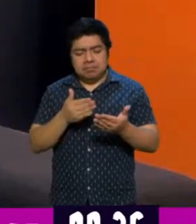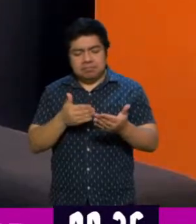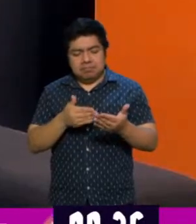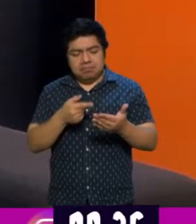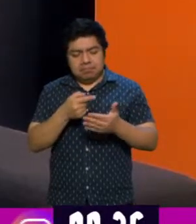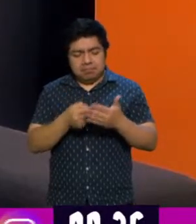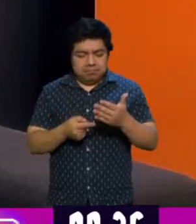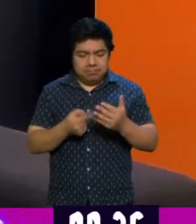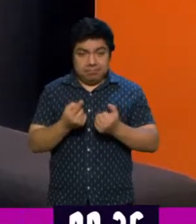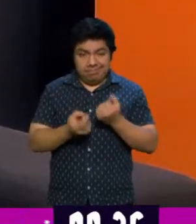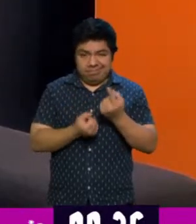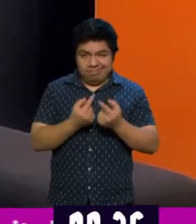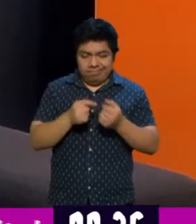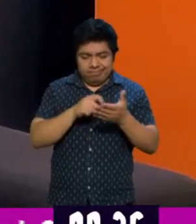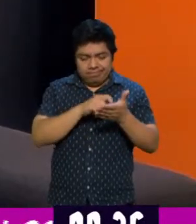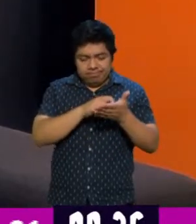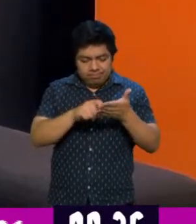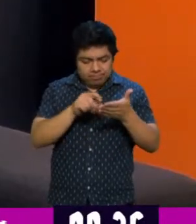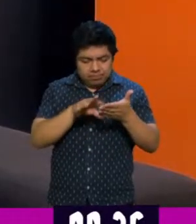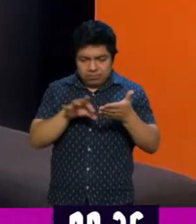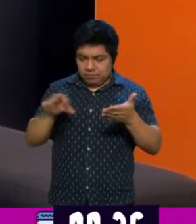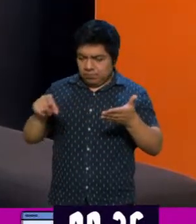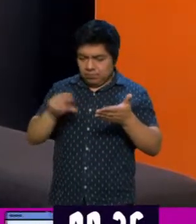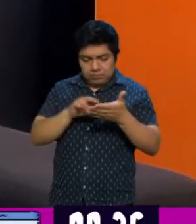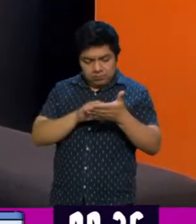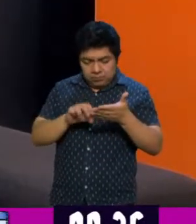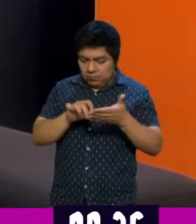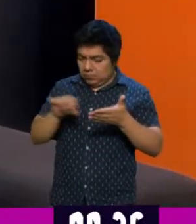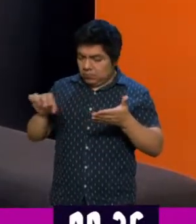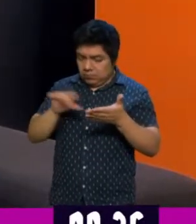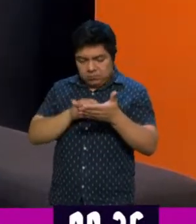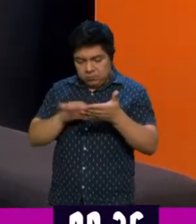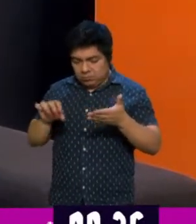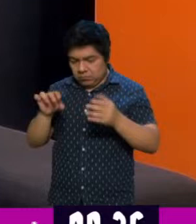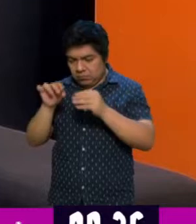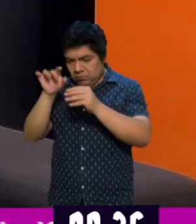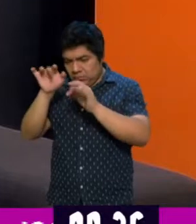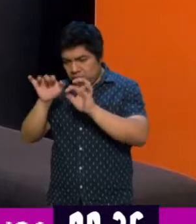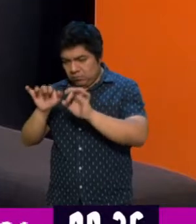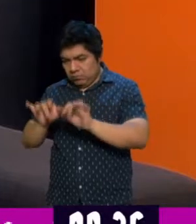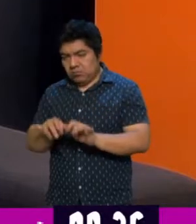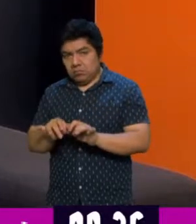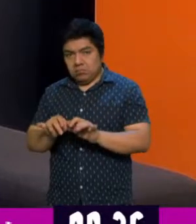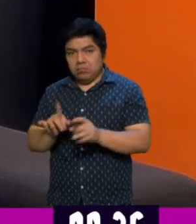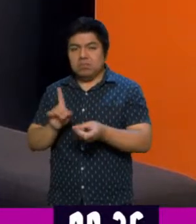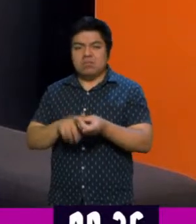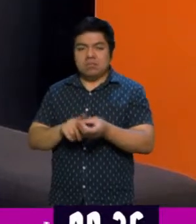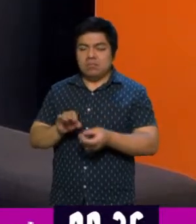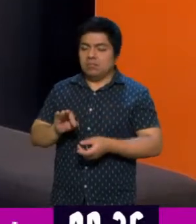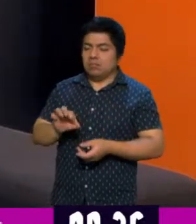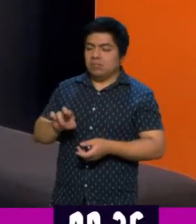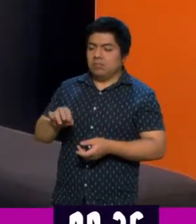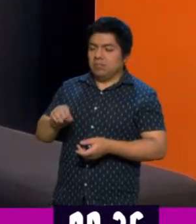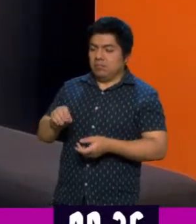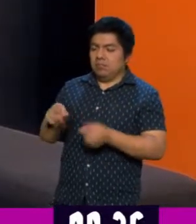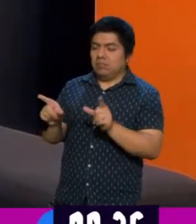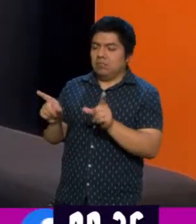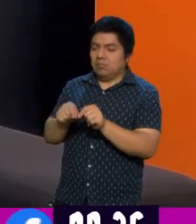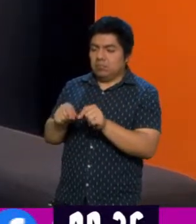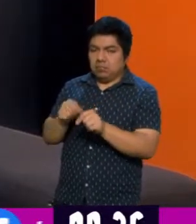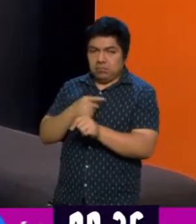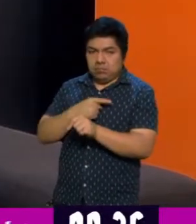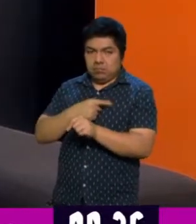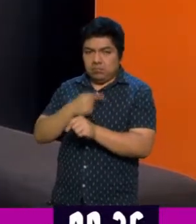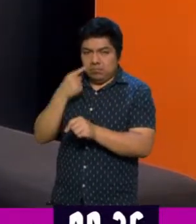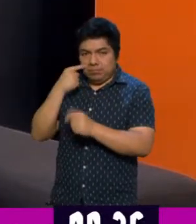de algunas de las citas de los libros, escribí una serie de aforismos. El aforismo es una sentencia breve que nos